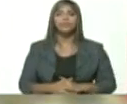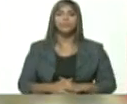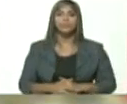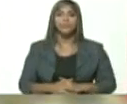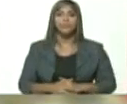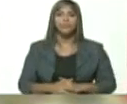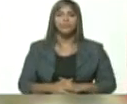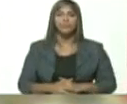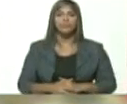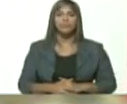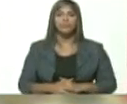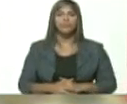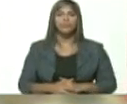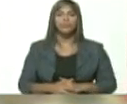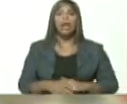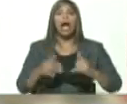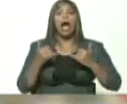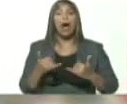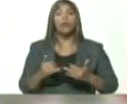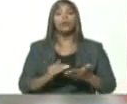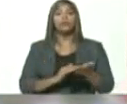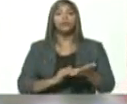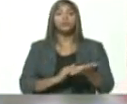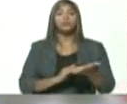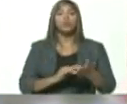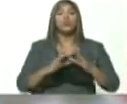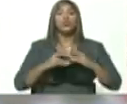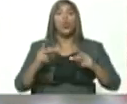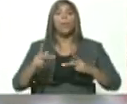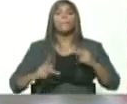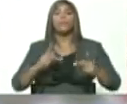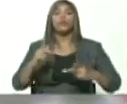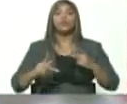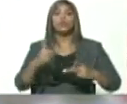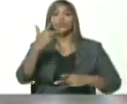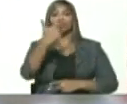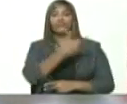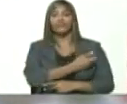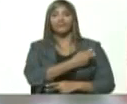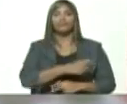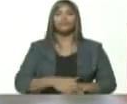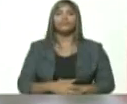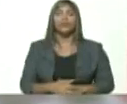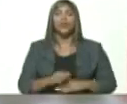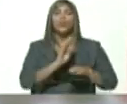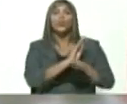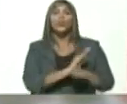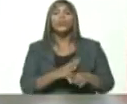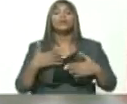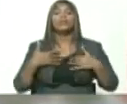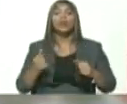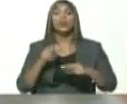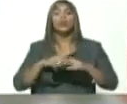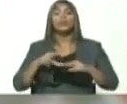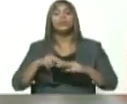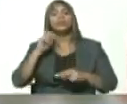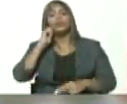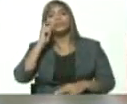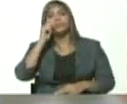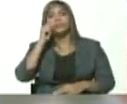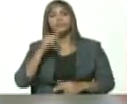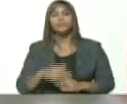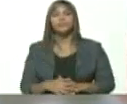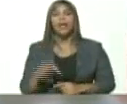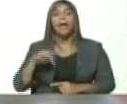Entonces ahora valoramos más todos estos procesos de vacunación para proteger la salud de nuestros niños y niñas.